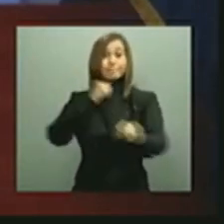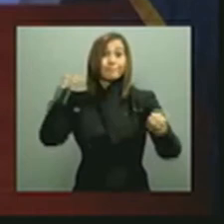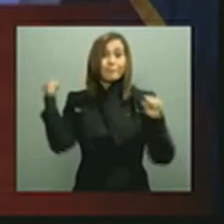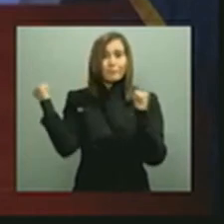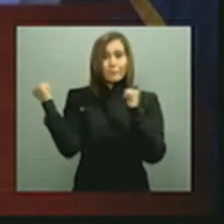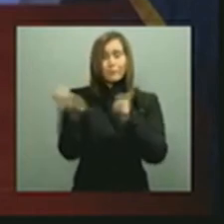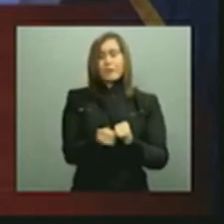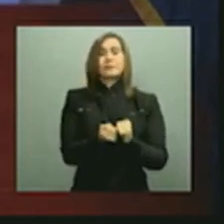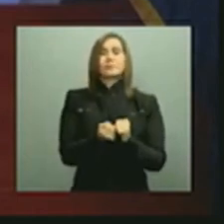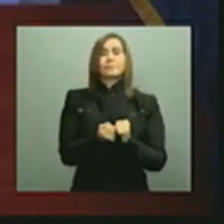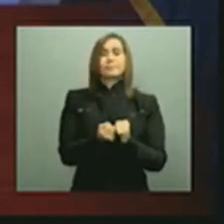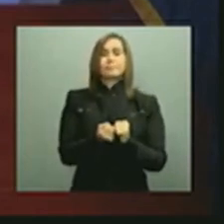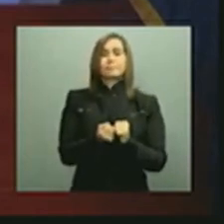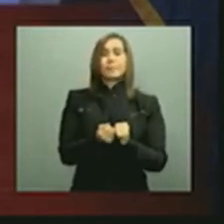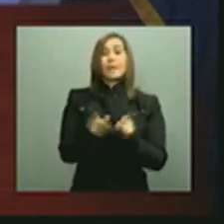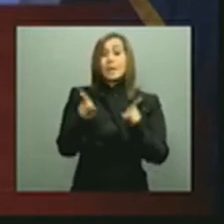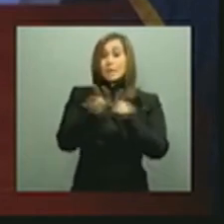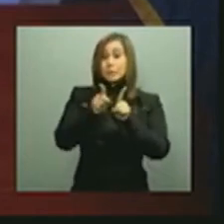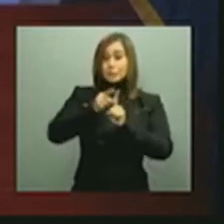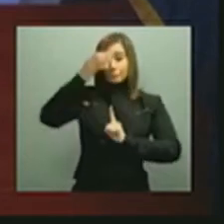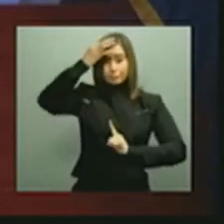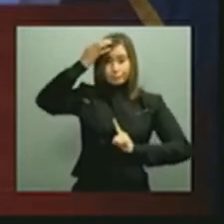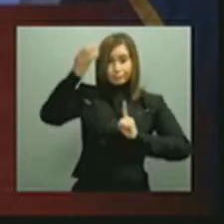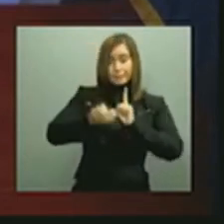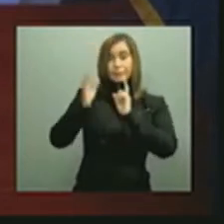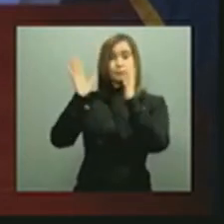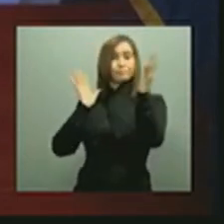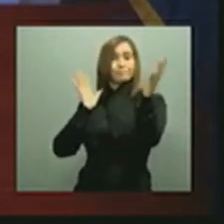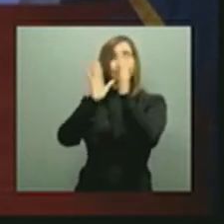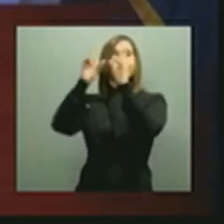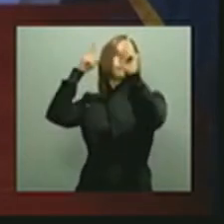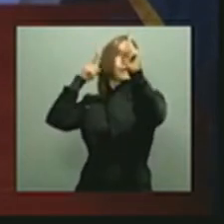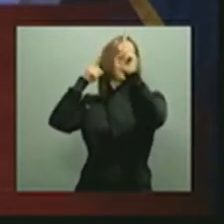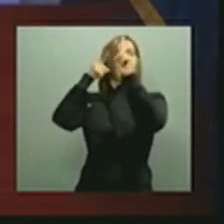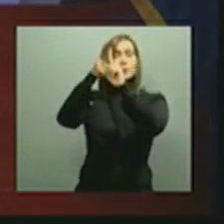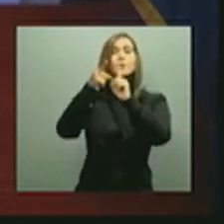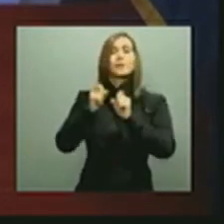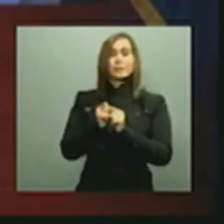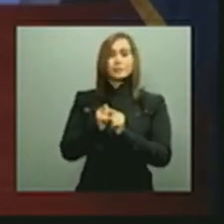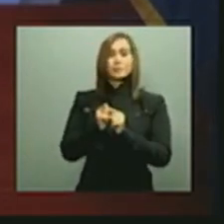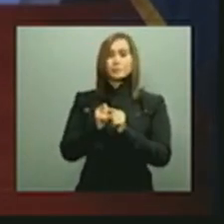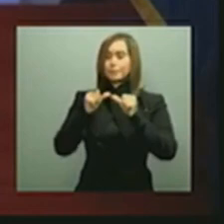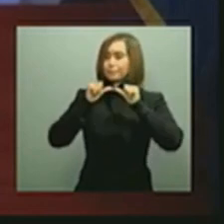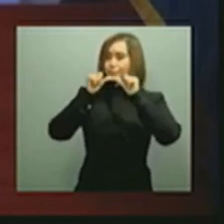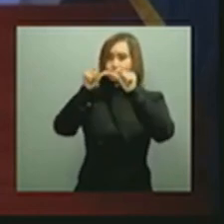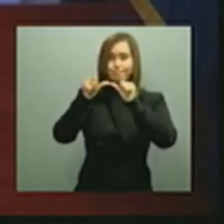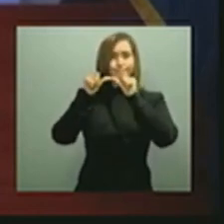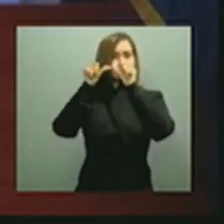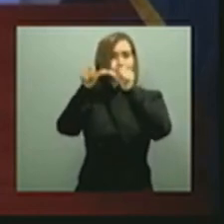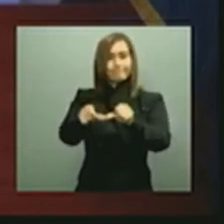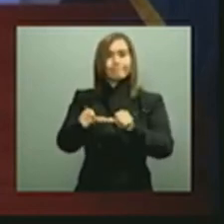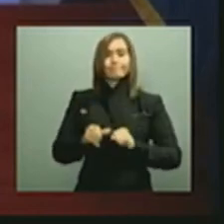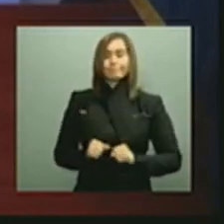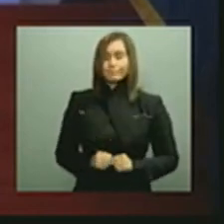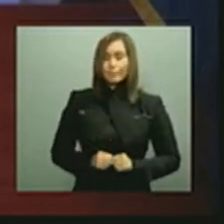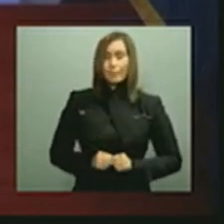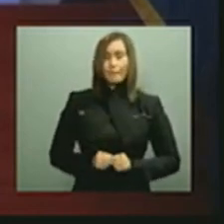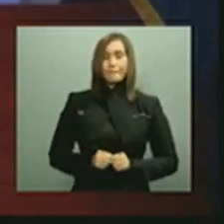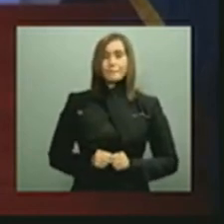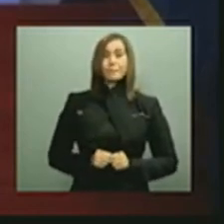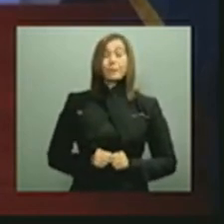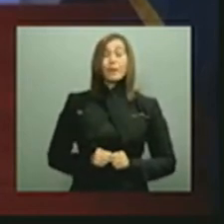nuestros niños y niñas y jóvenes también, jóvenes y adultos. El presidente habló también de una reforma